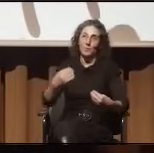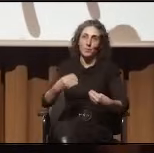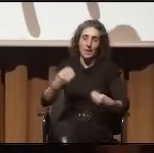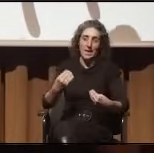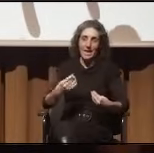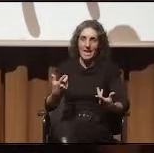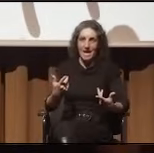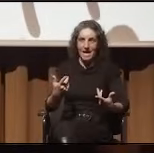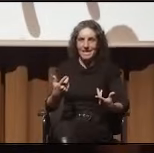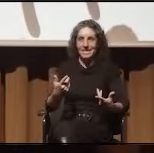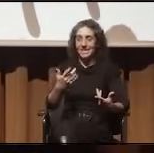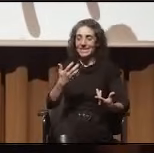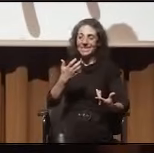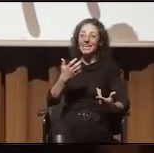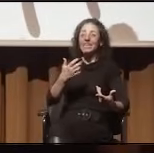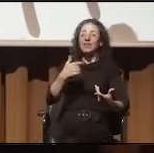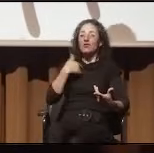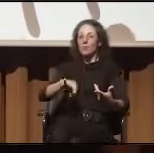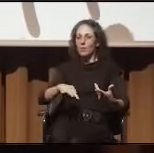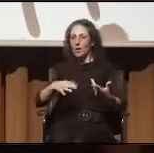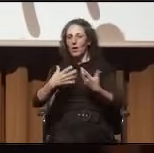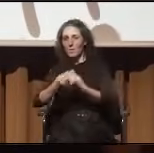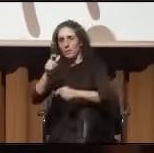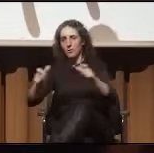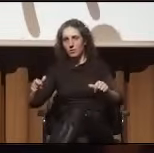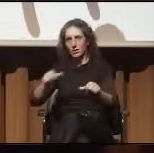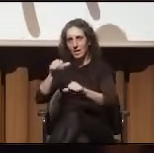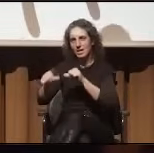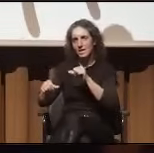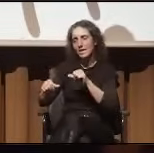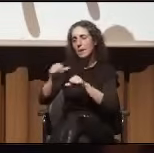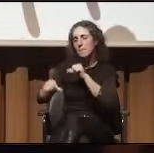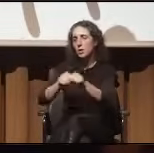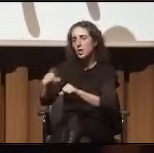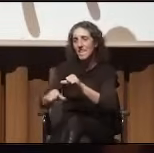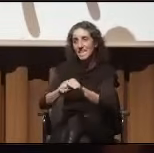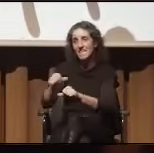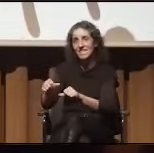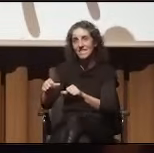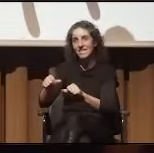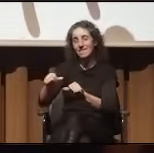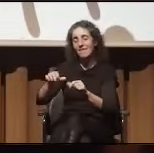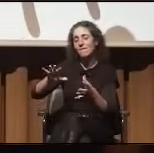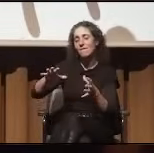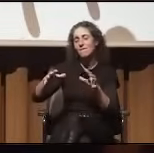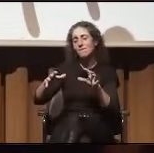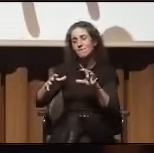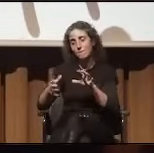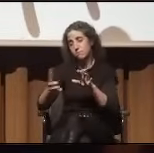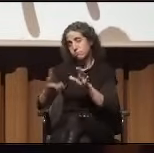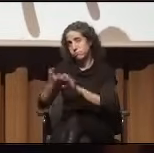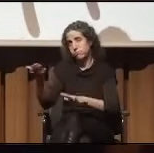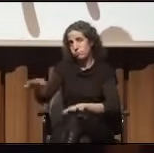Yo tengo experiencia de acompañar personas en un proceso de deterioro progresivo con enfermedad crónica cuando la muerte se ve venir. Entonces ahí yo he sido